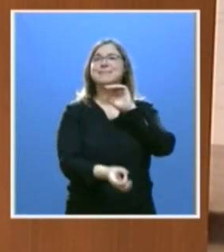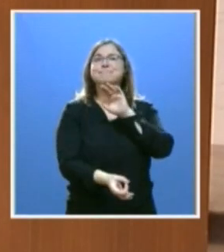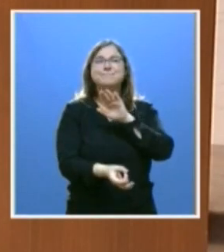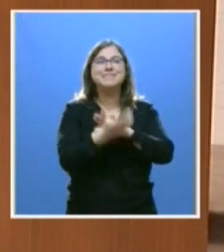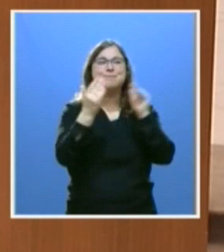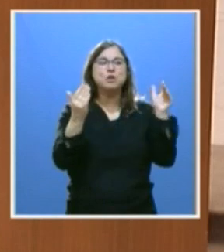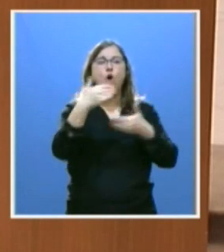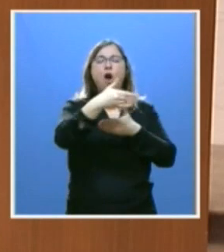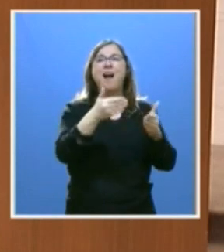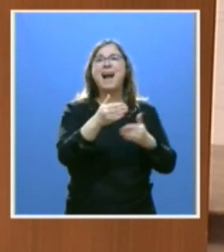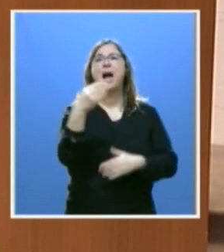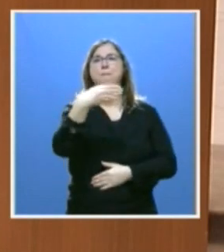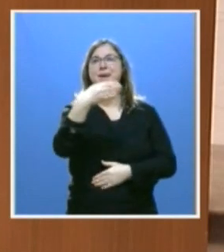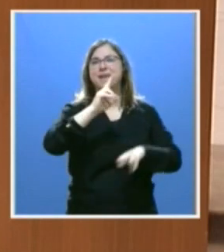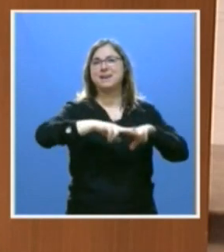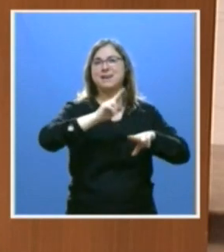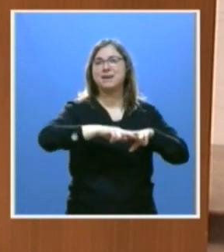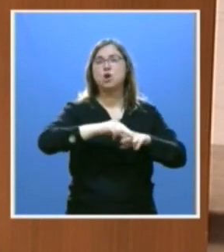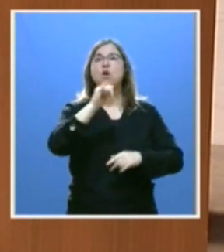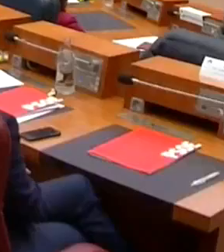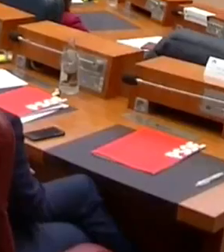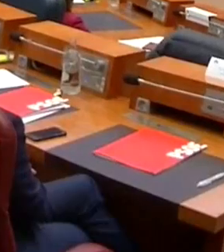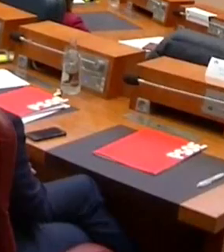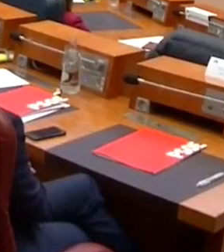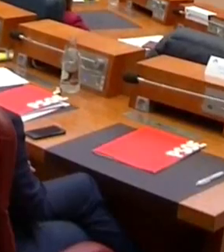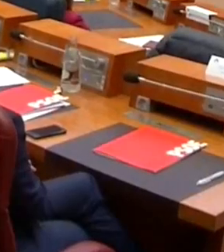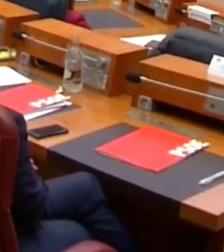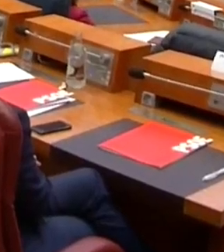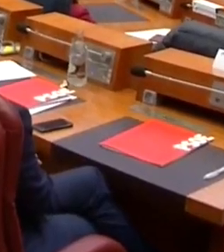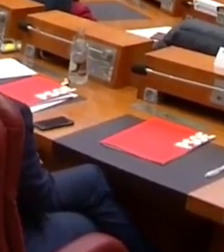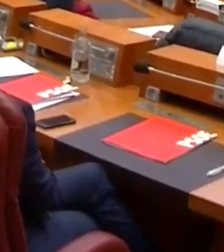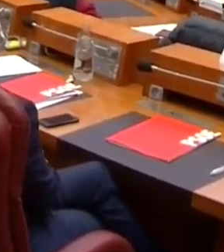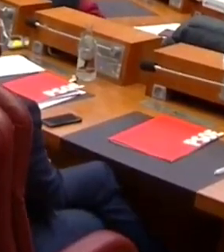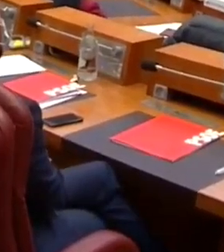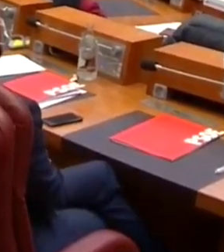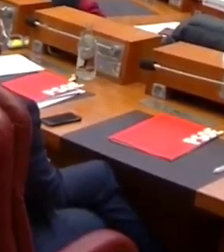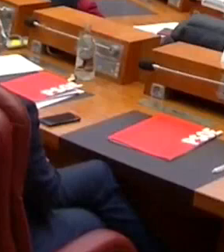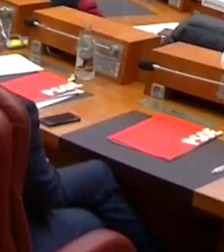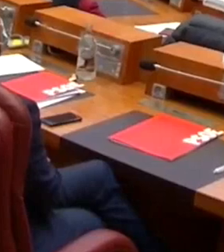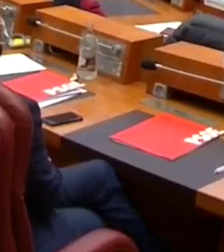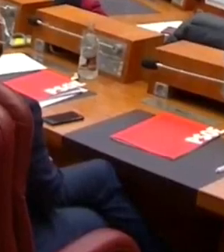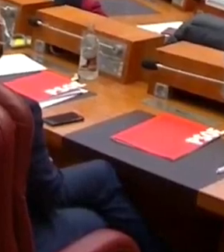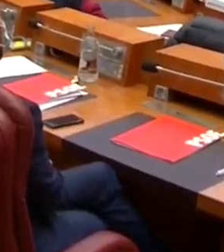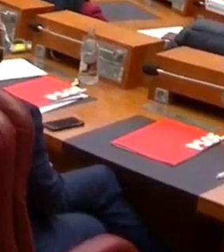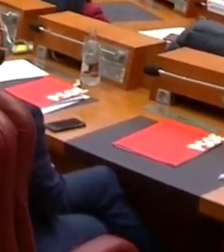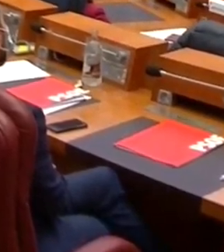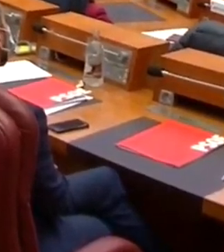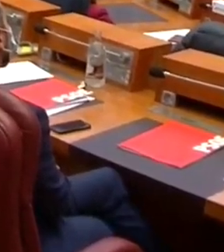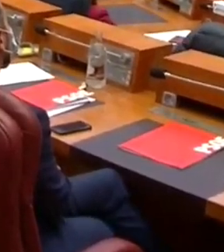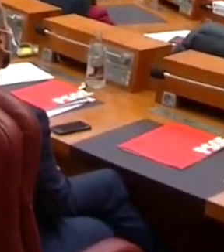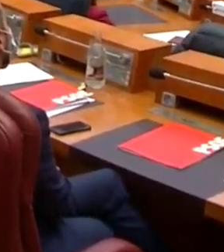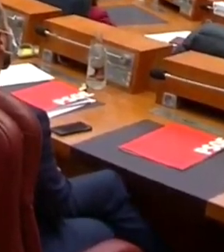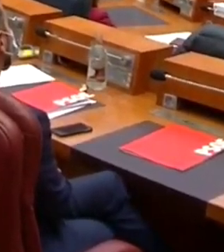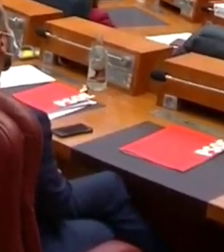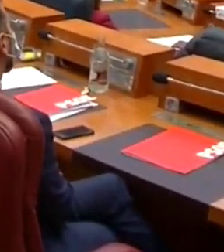Han apoyado al candidato socialista los 35 parlamentarios del PSOE y los dos de Podemos y han votado en